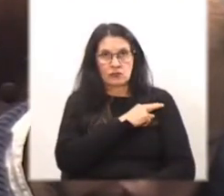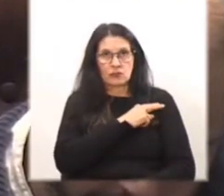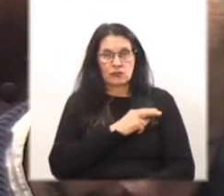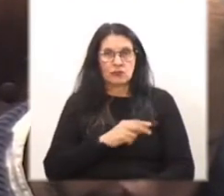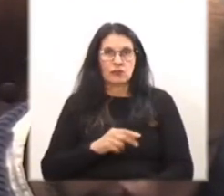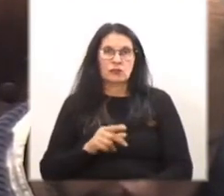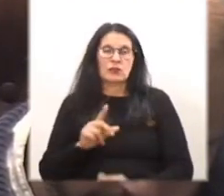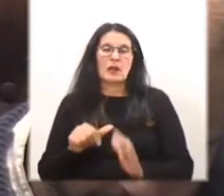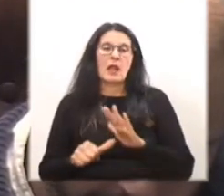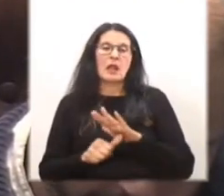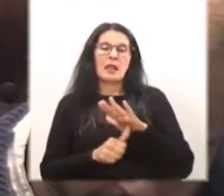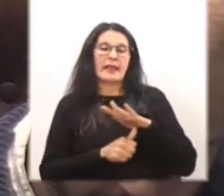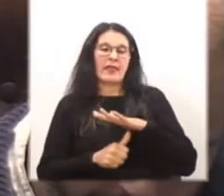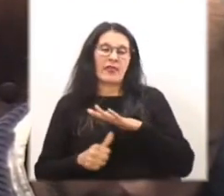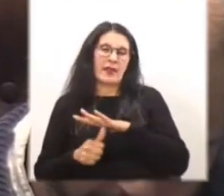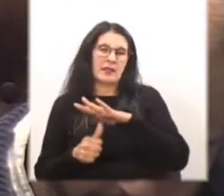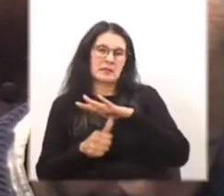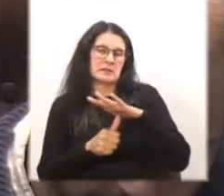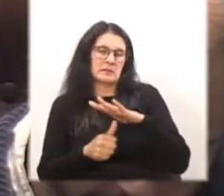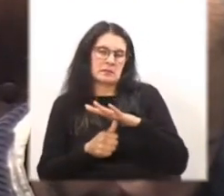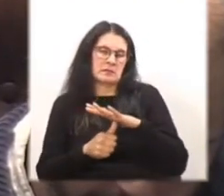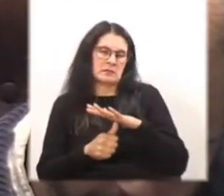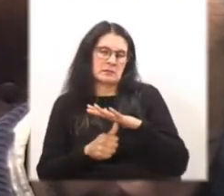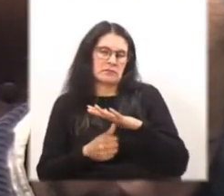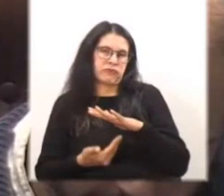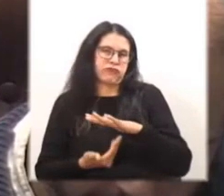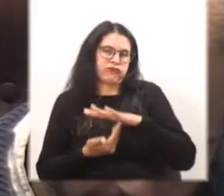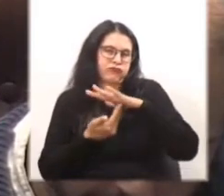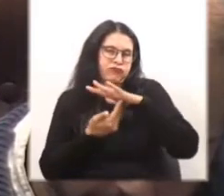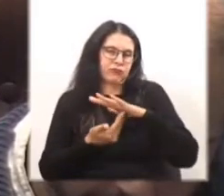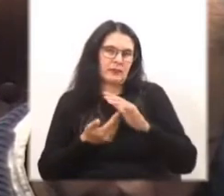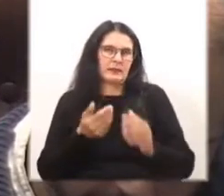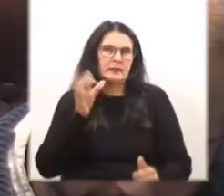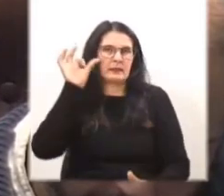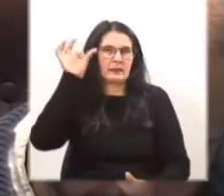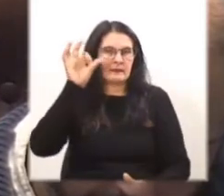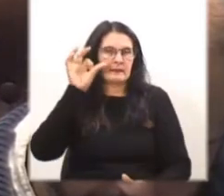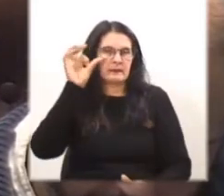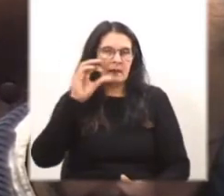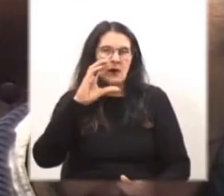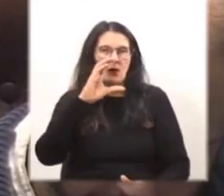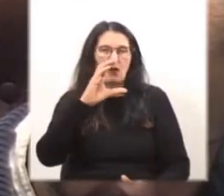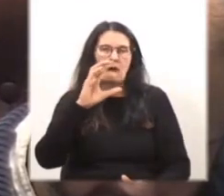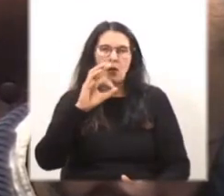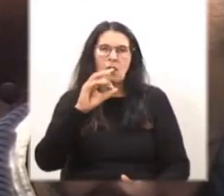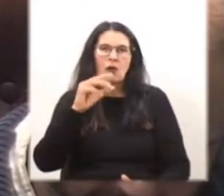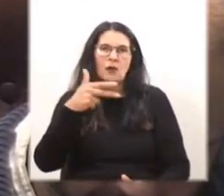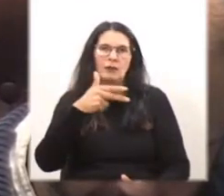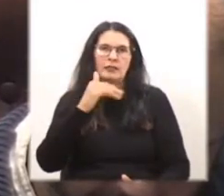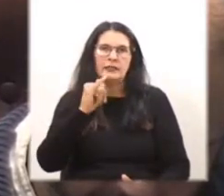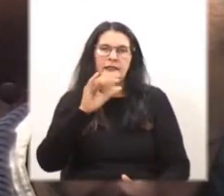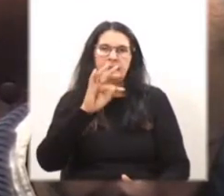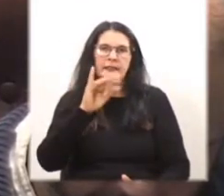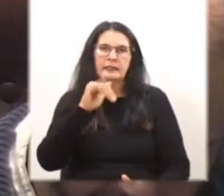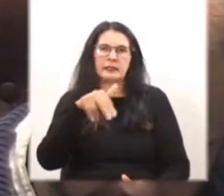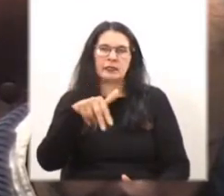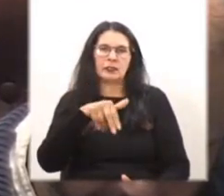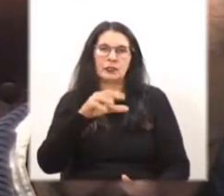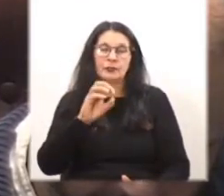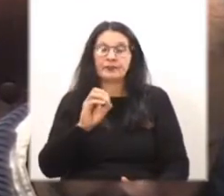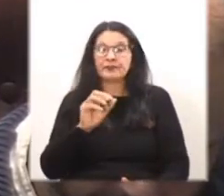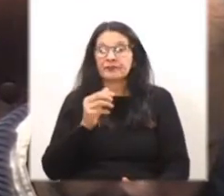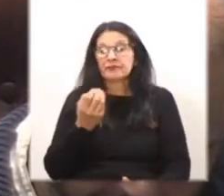a líderes o caudillos políticos del senador Germán Coutinho. Y a mí, sinceramente, señor